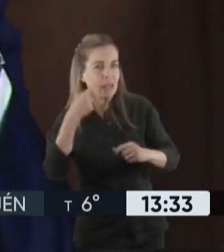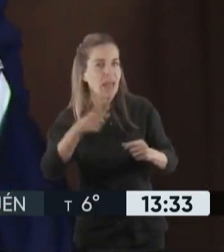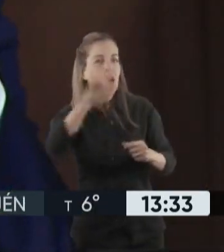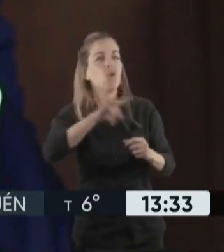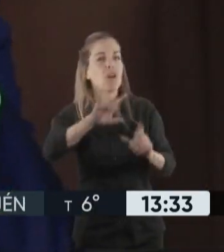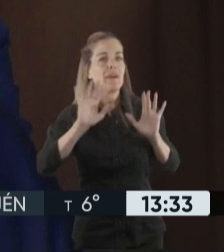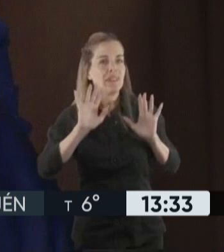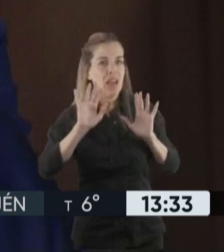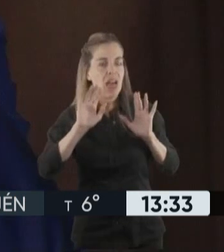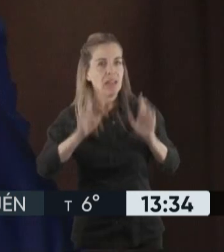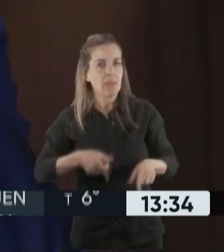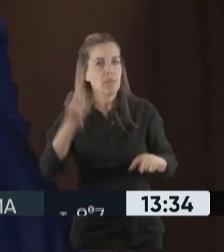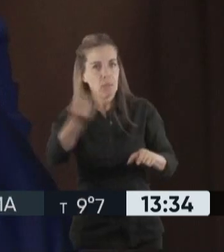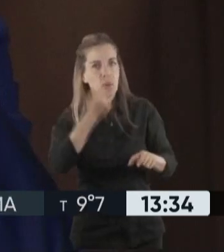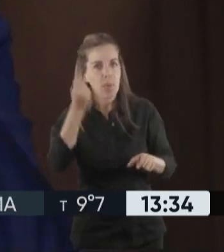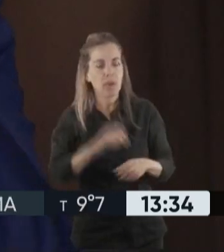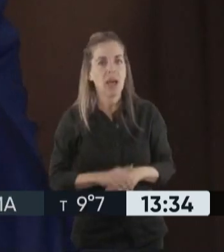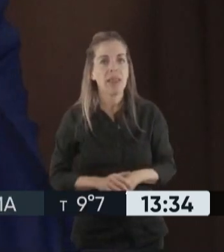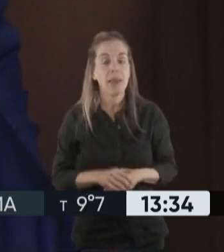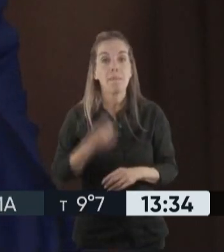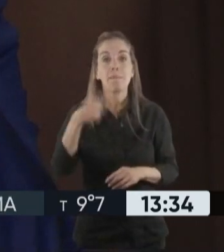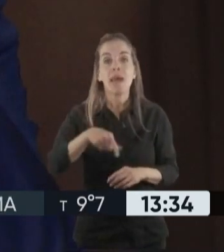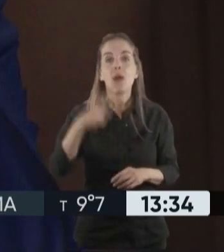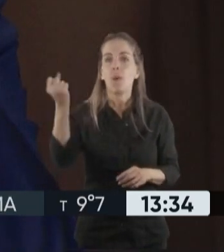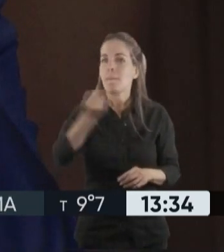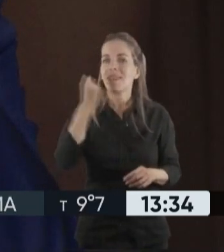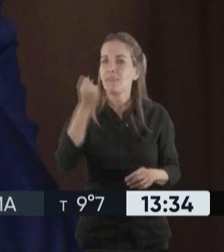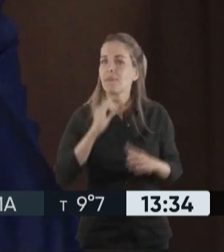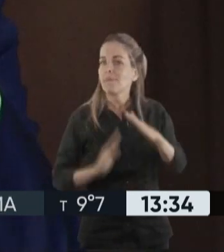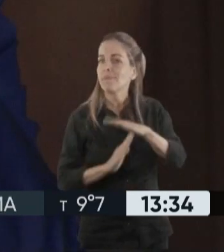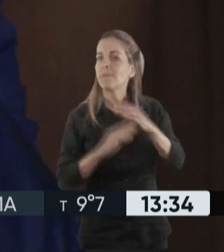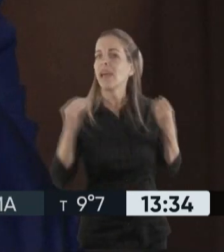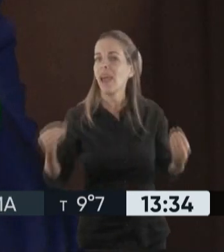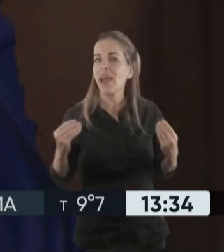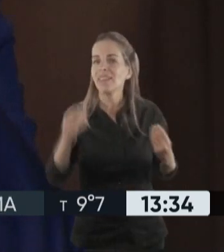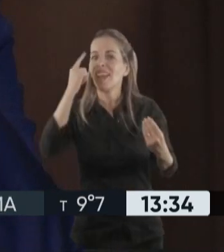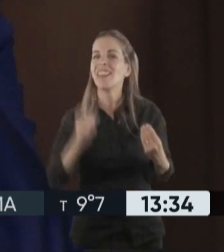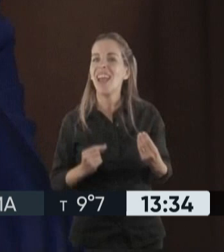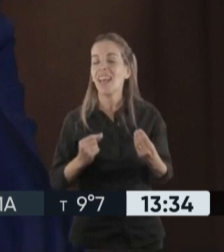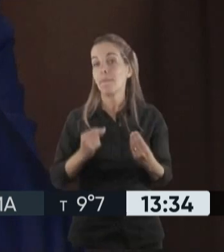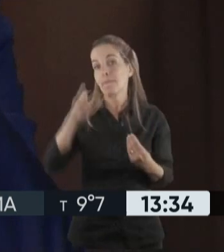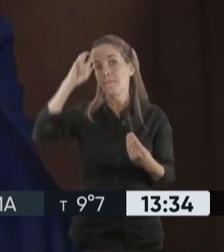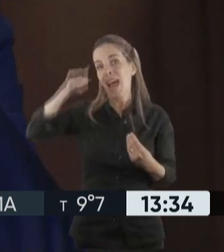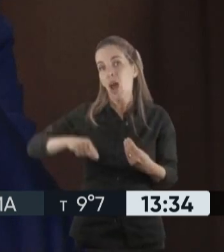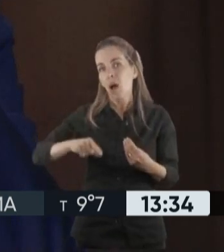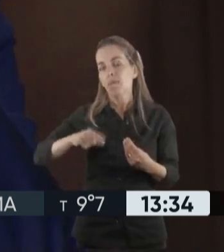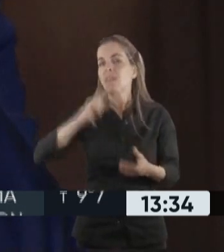fue muy importante. Pero lo más importante fue el día que Perón hizo la universidad